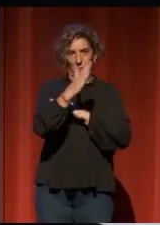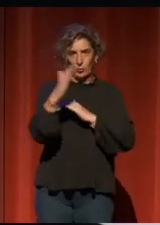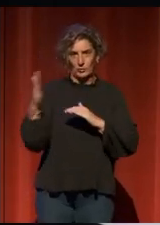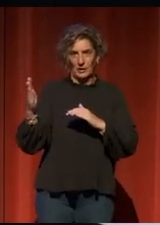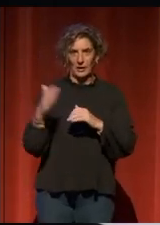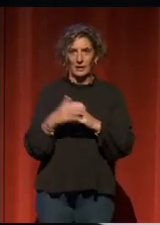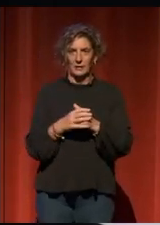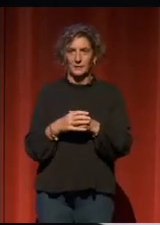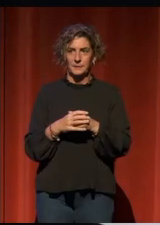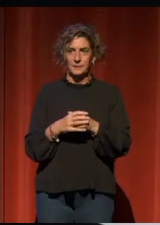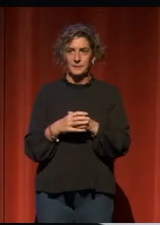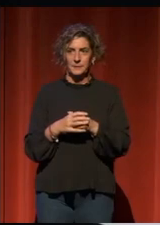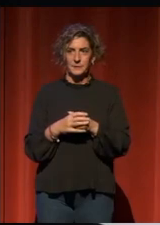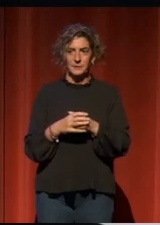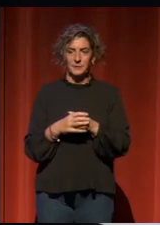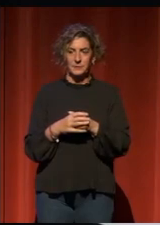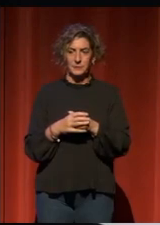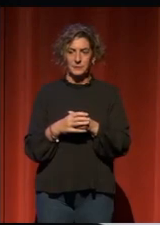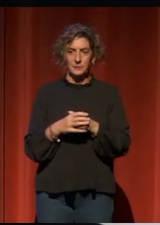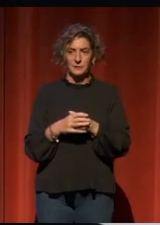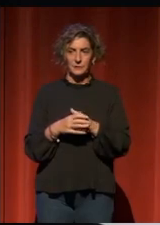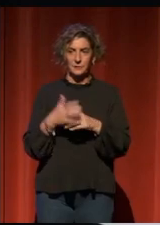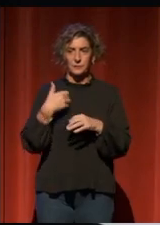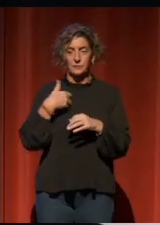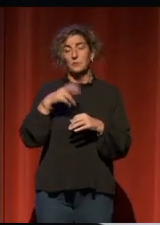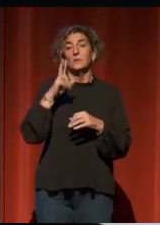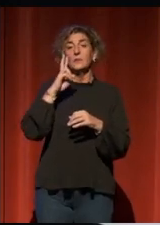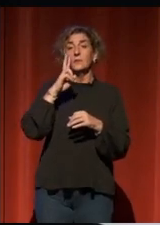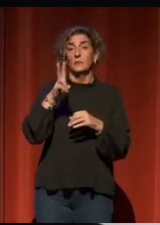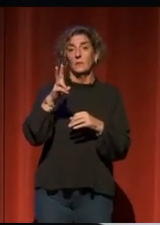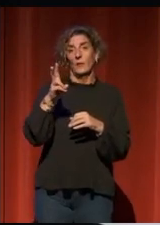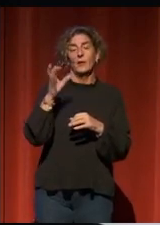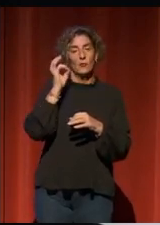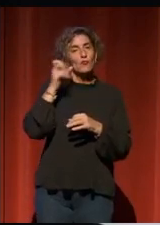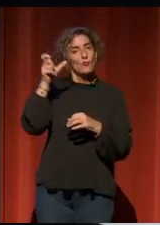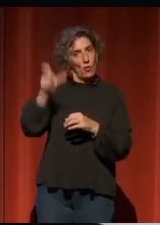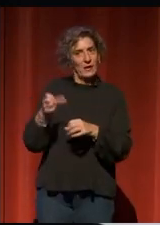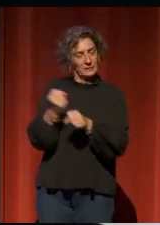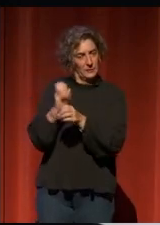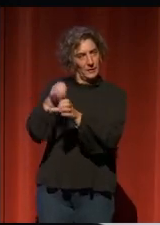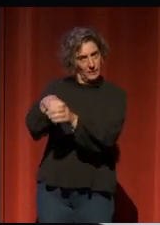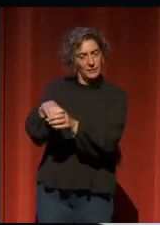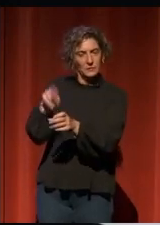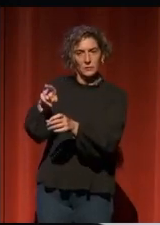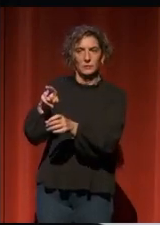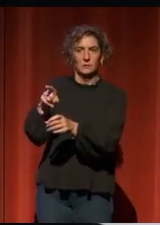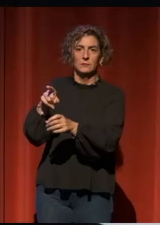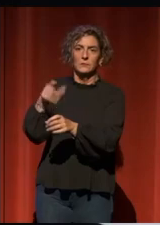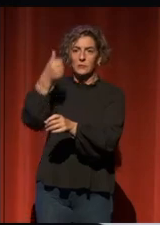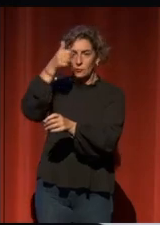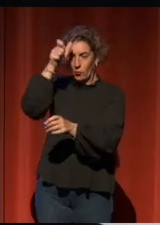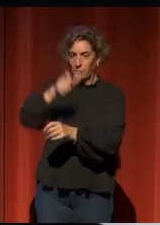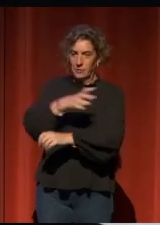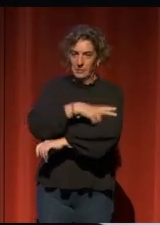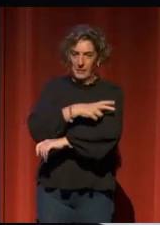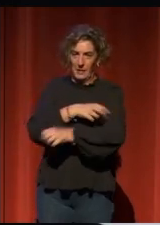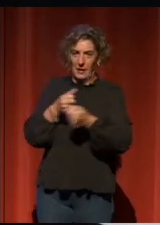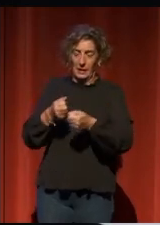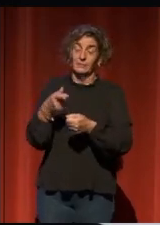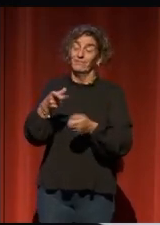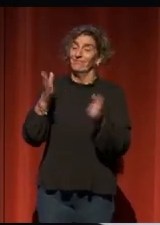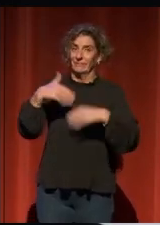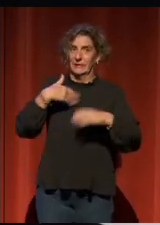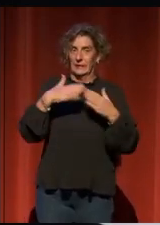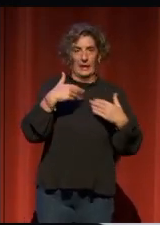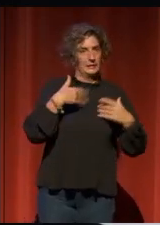las abnegadas y por mí admiradísimas bibliotecarias y los circunspectos bedeles. Pero